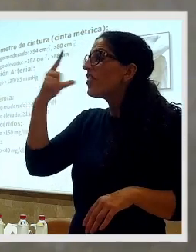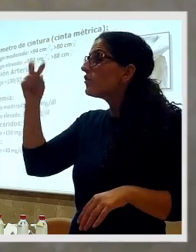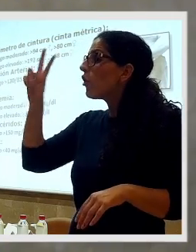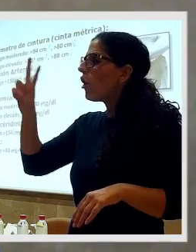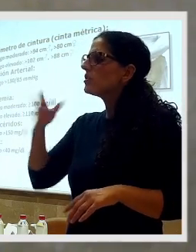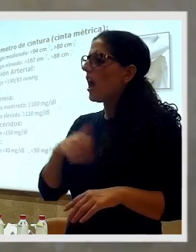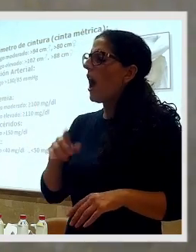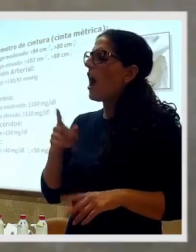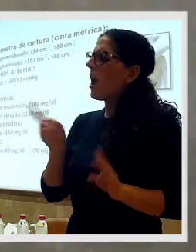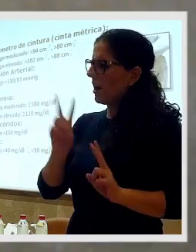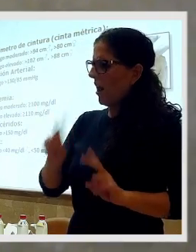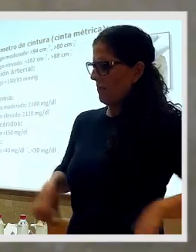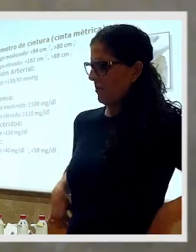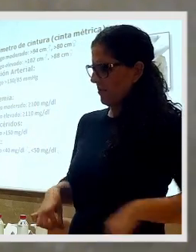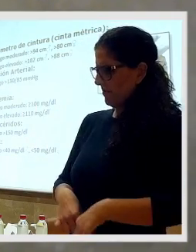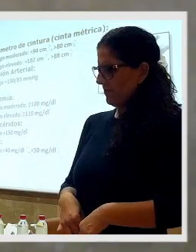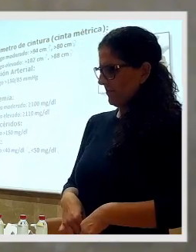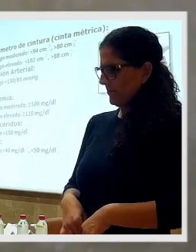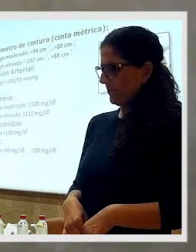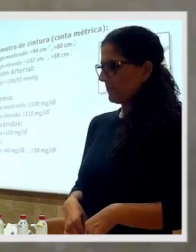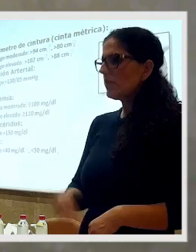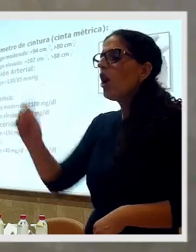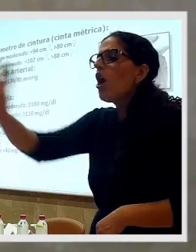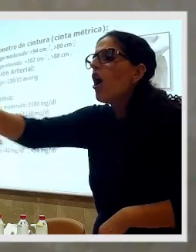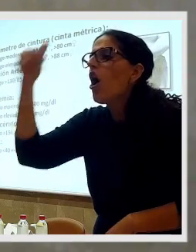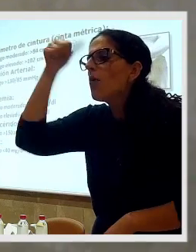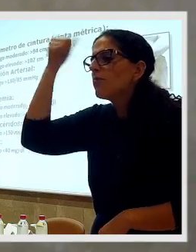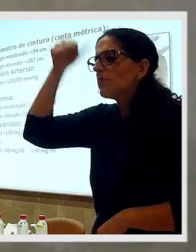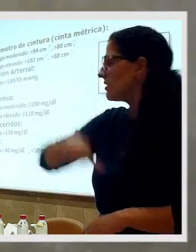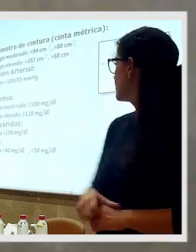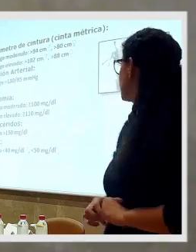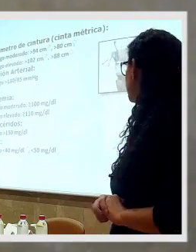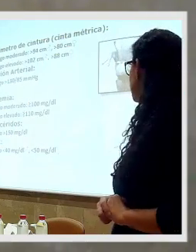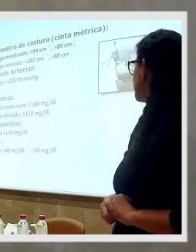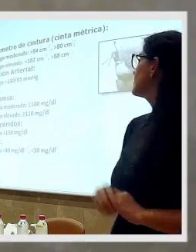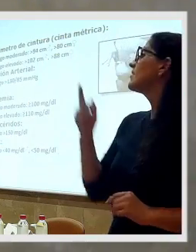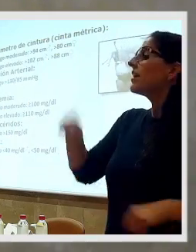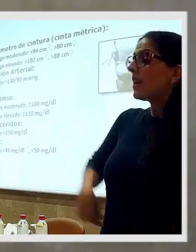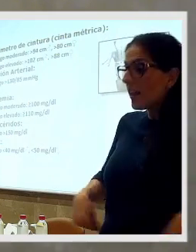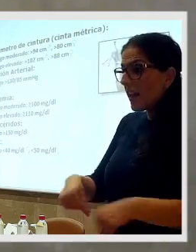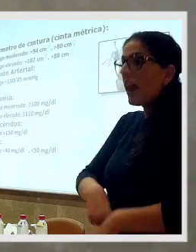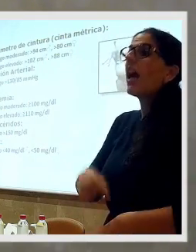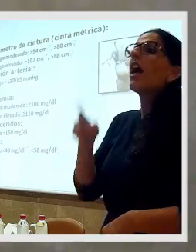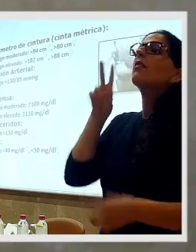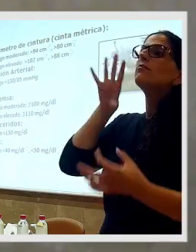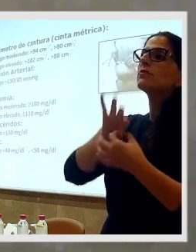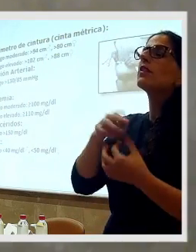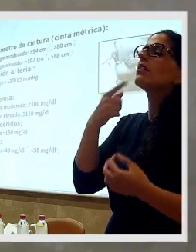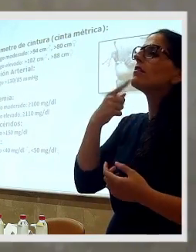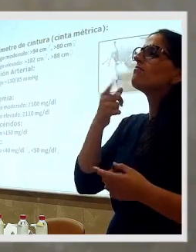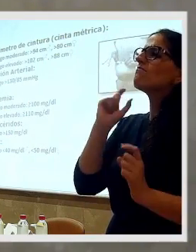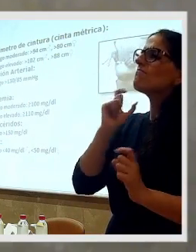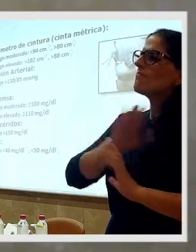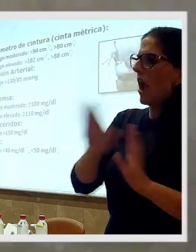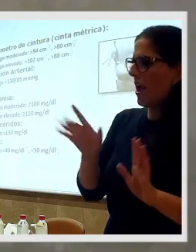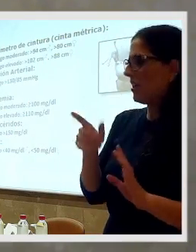Sencillamente, el acúmulo de grasa en el abdomen es lo que define fundamentalmente la existencia de un síndrome metabólico. Como